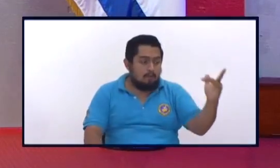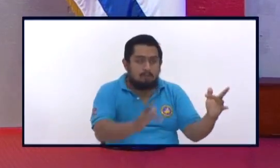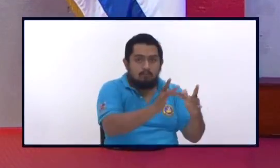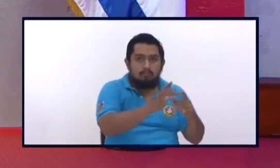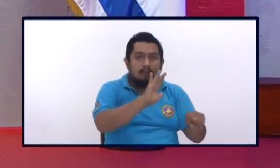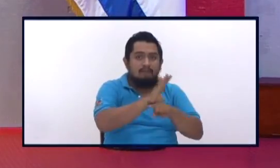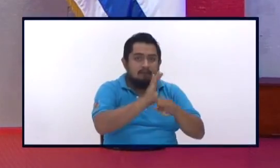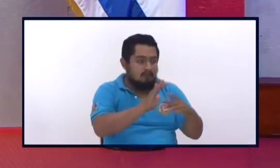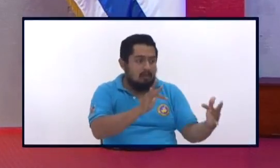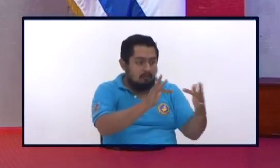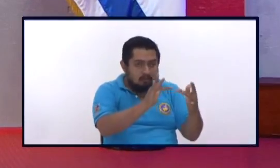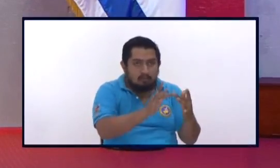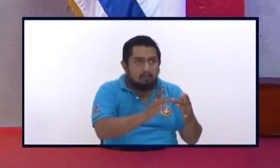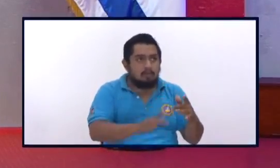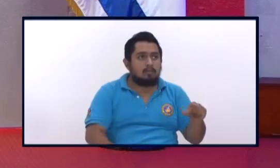no se puede